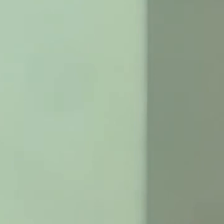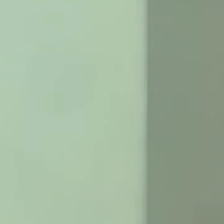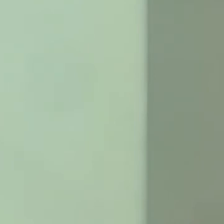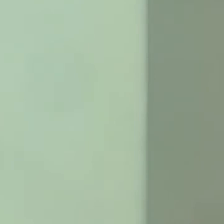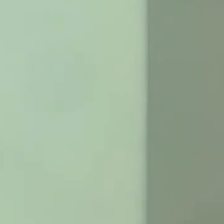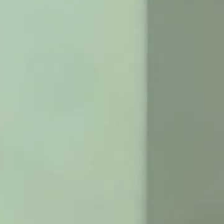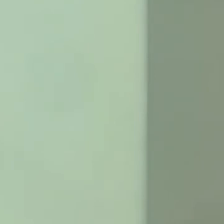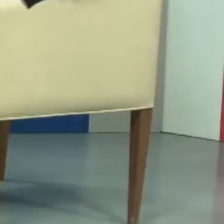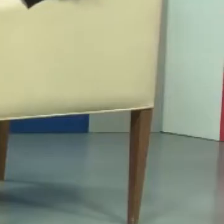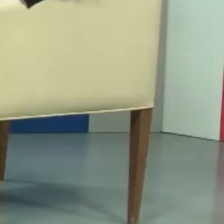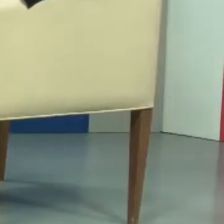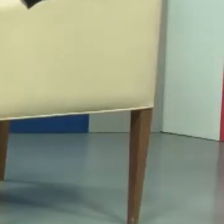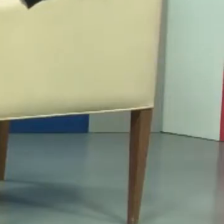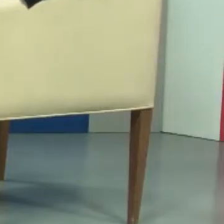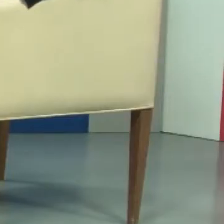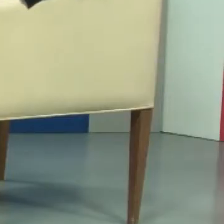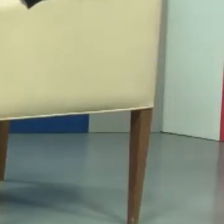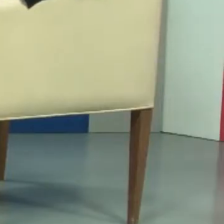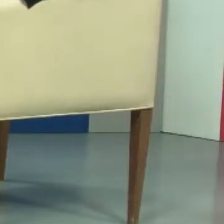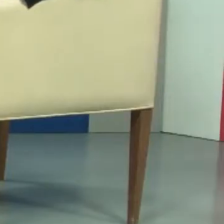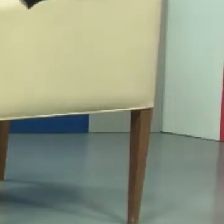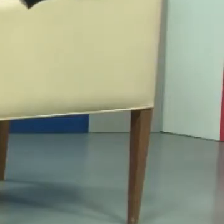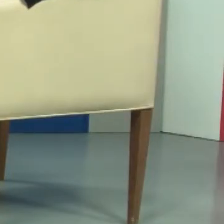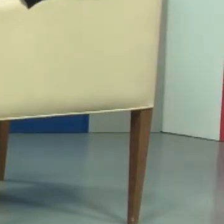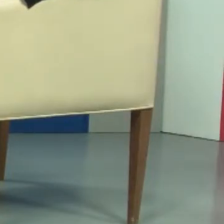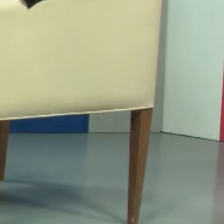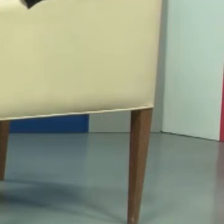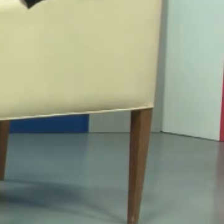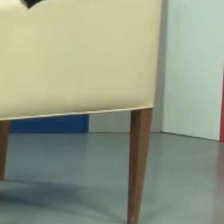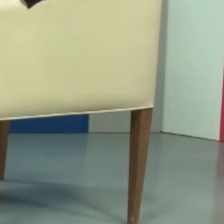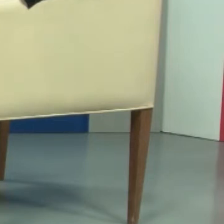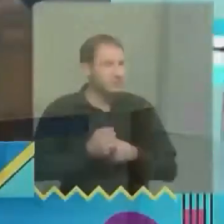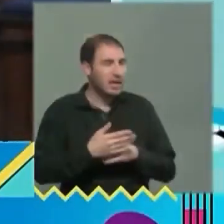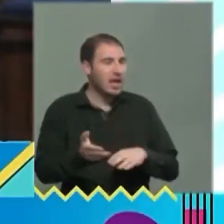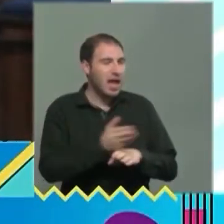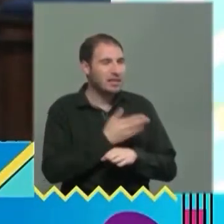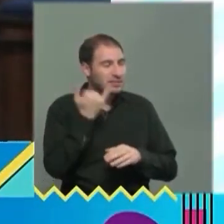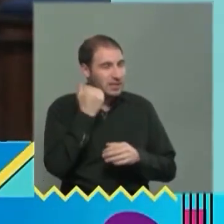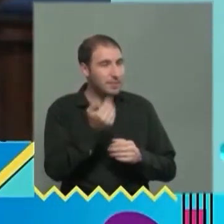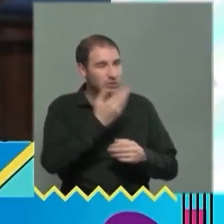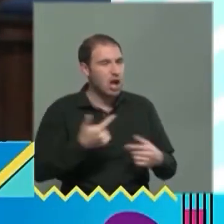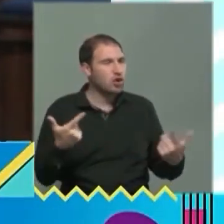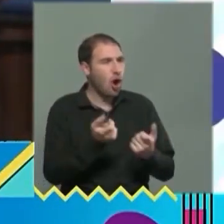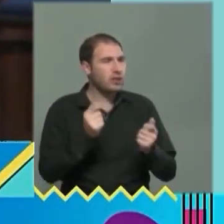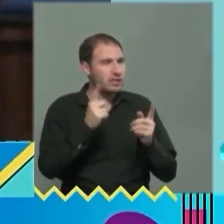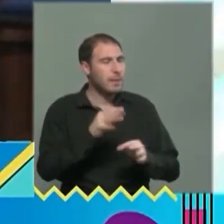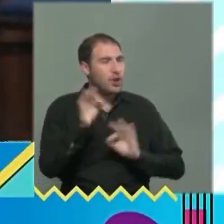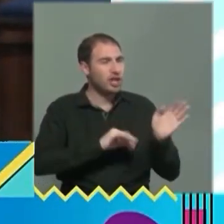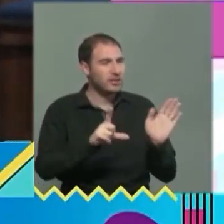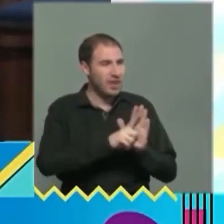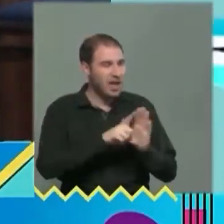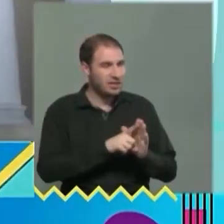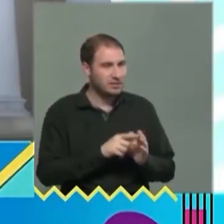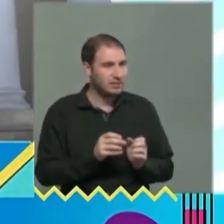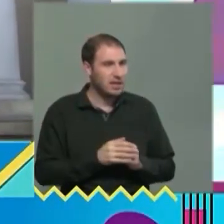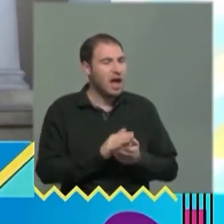Jalif. Vamos a ver el tape y también le vamos a hacer una pregunta con respecto a eso. Muy bien. Se presentaron voces en contra de este proyecto de ley y uno